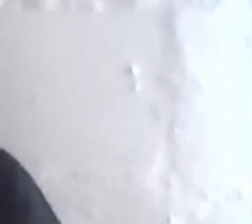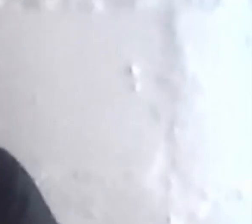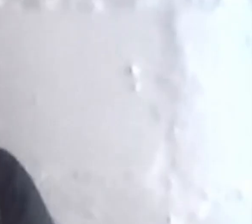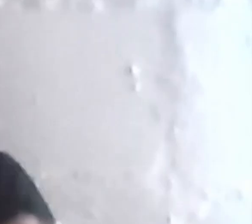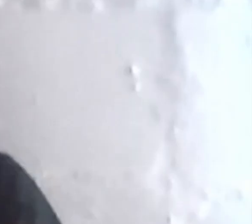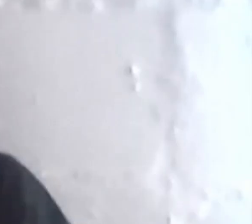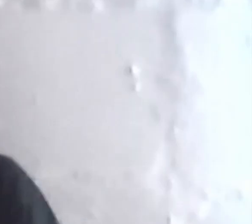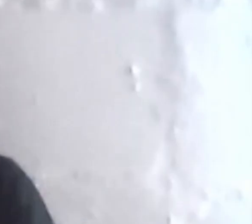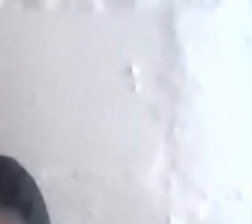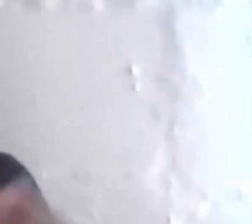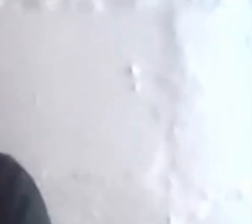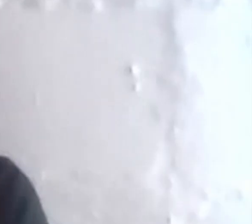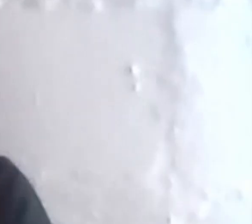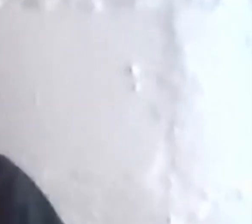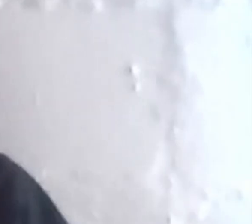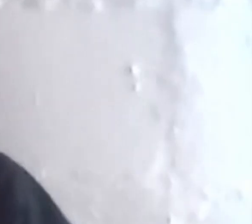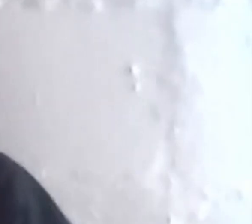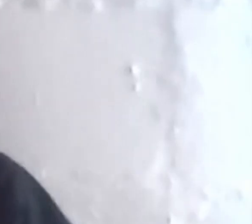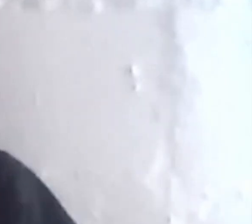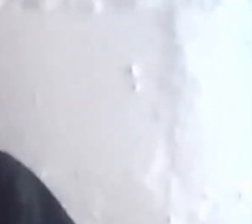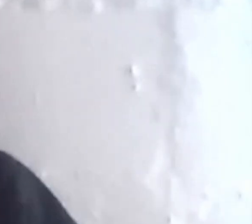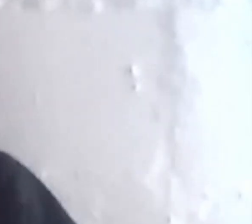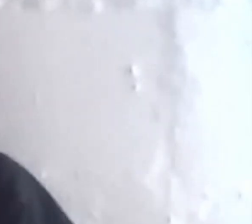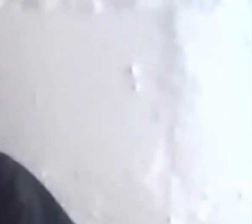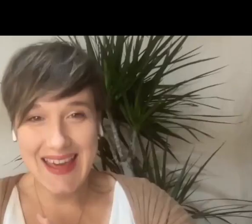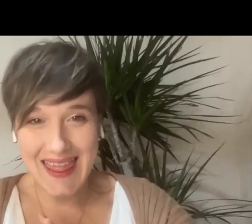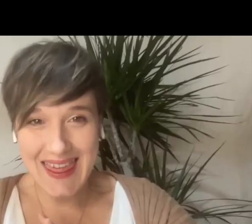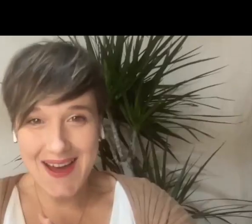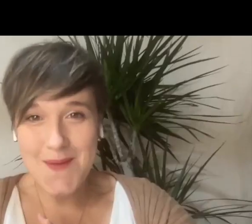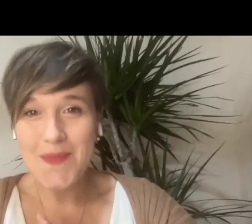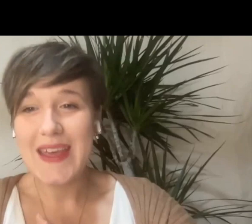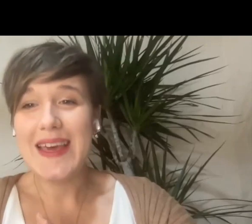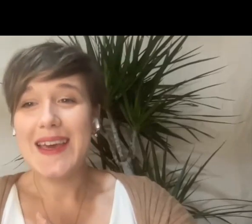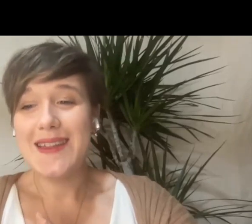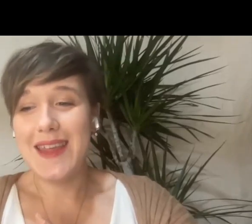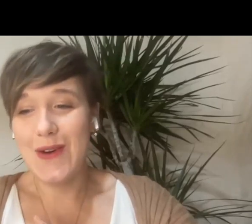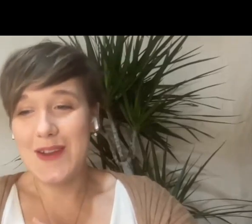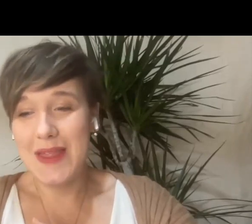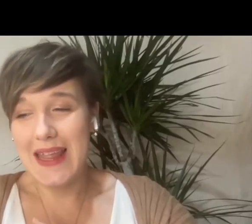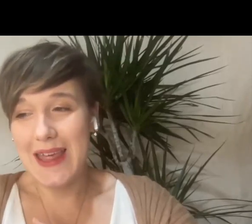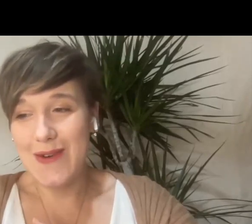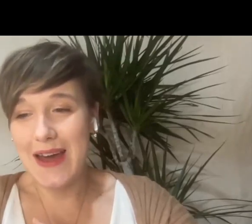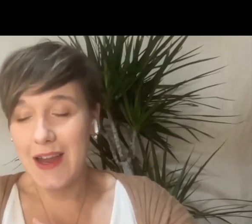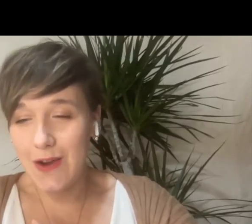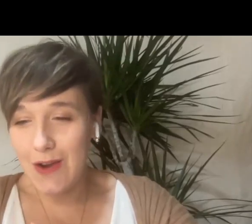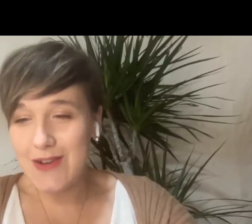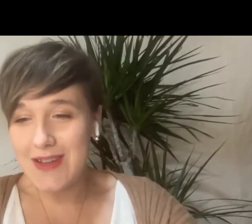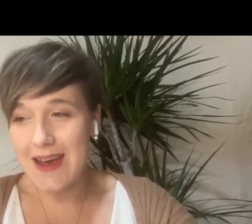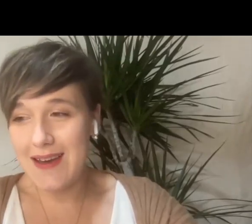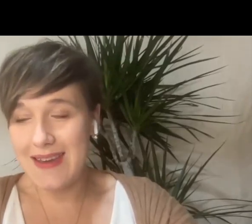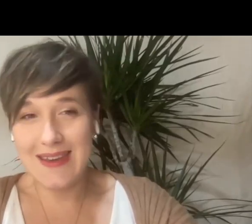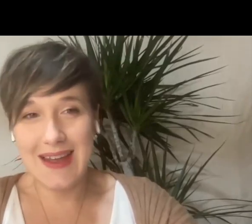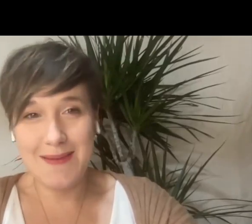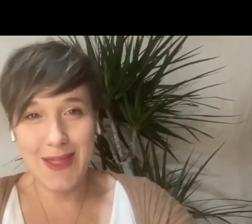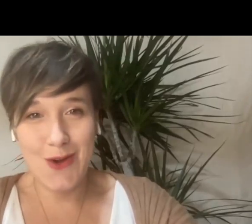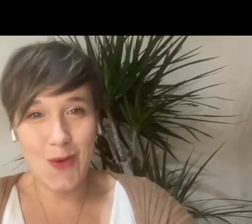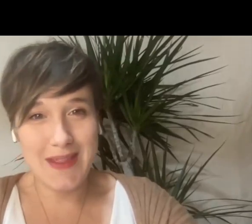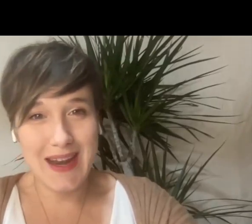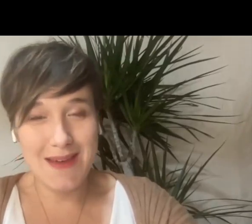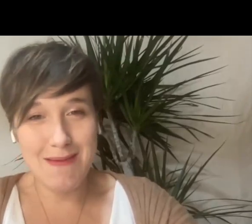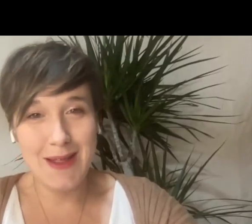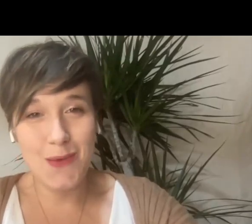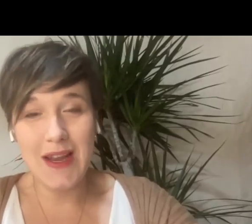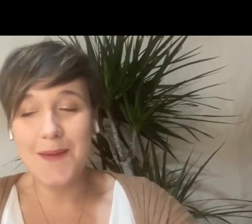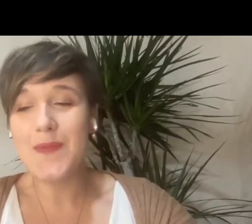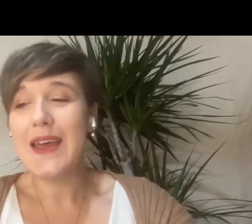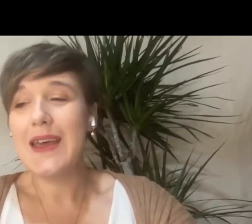Yo me llamo Paula García, soy sanitaria, soy asesora de lactancia, tengo la especialización en anquiloglosia y alimentación